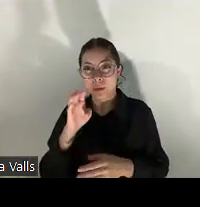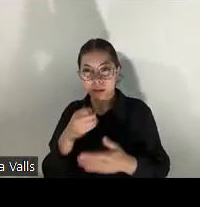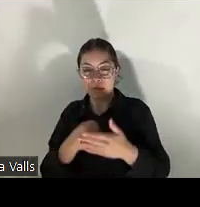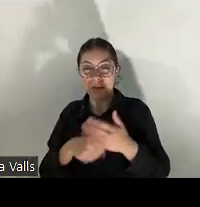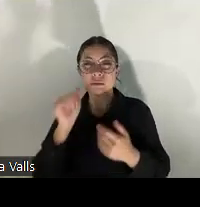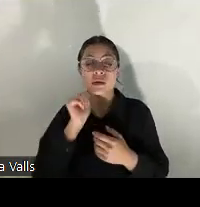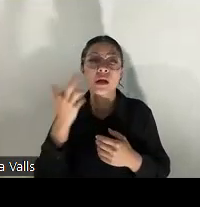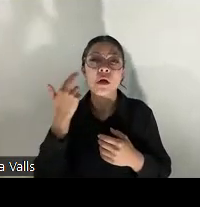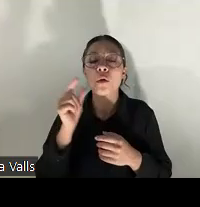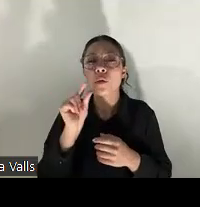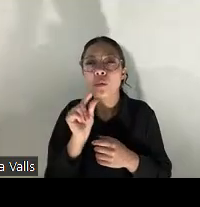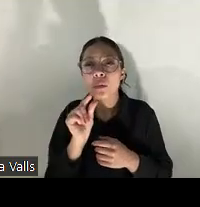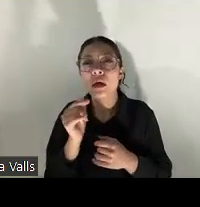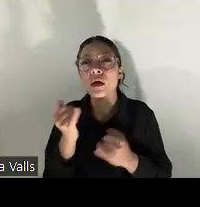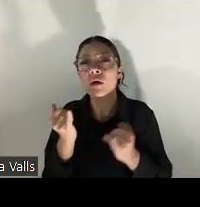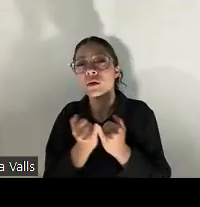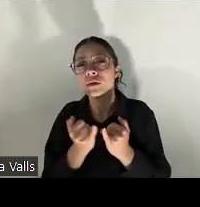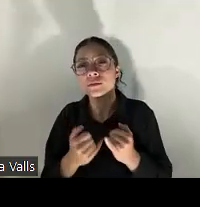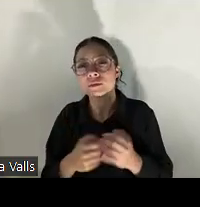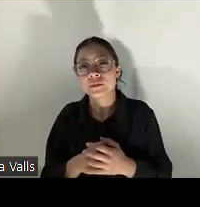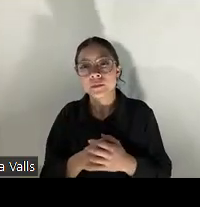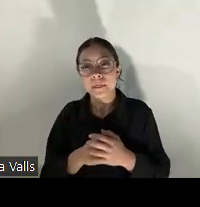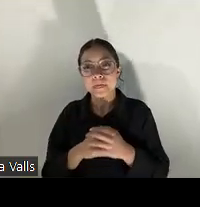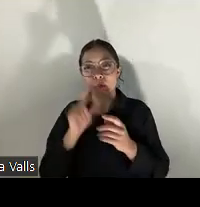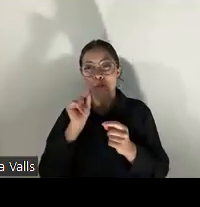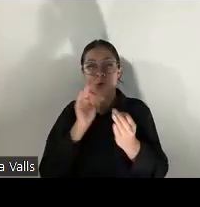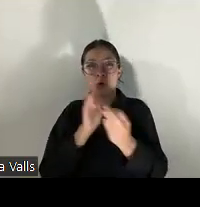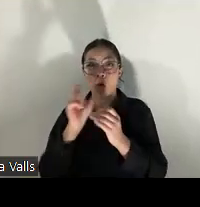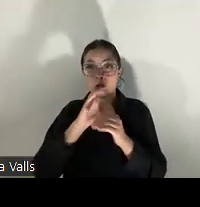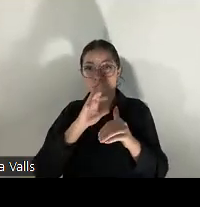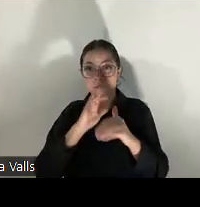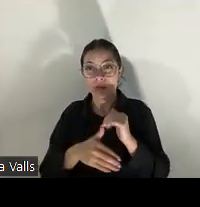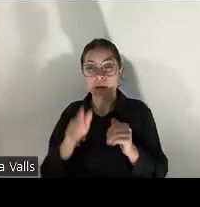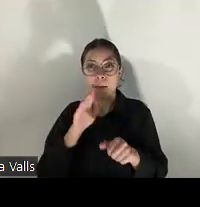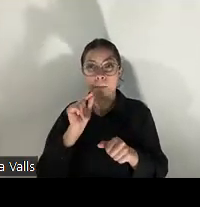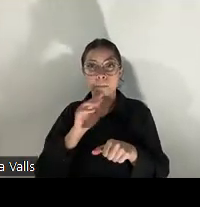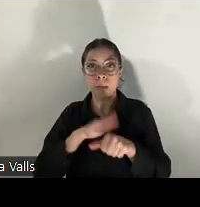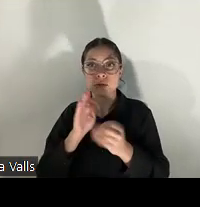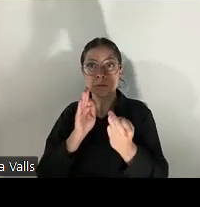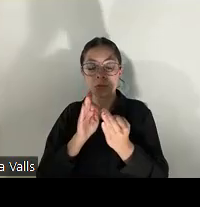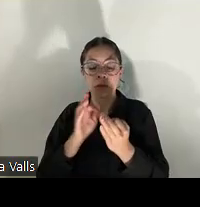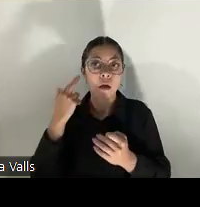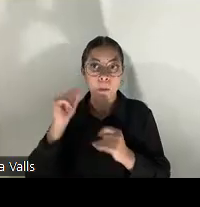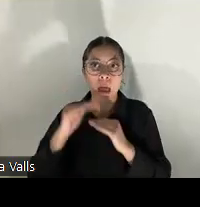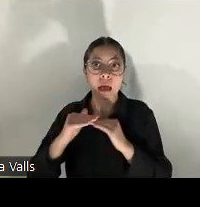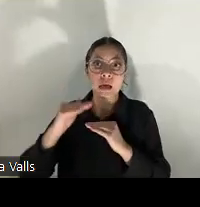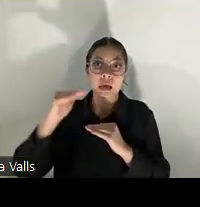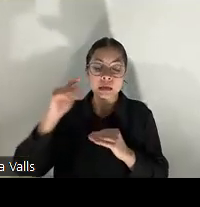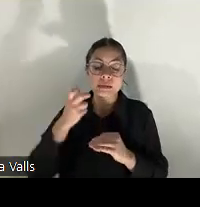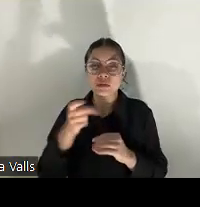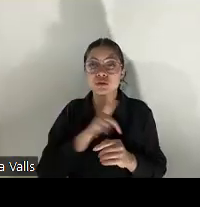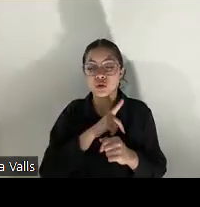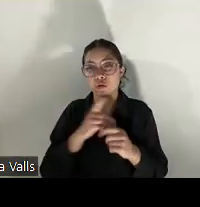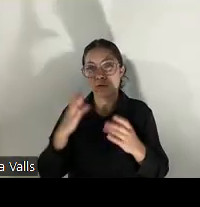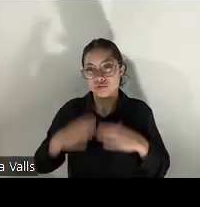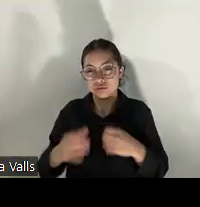bajito, que se va acercando a la edad de término, alcanza un tono alto, que es un hipertono fisiológico, y